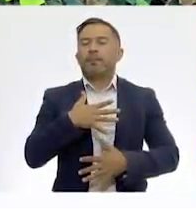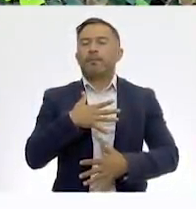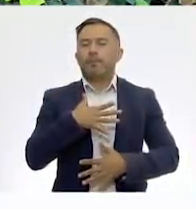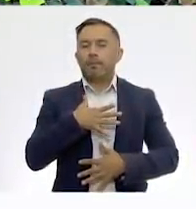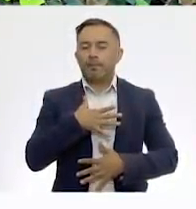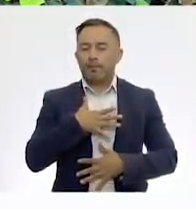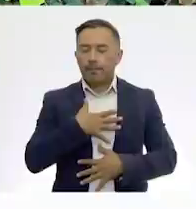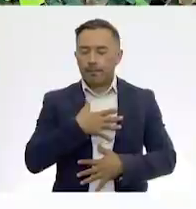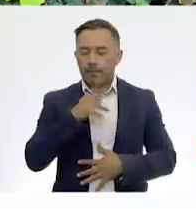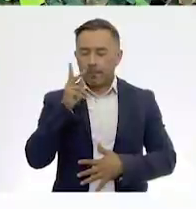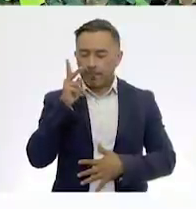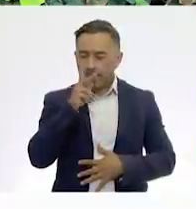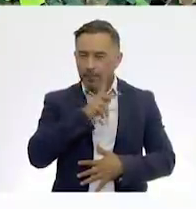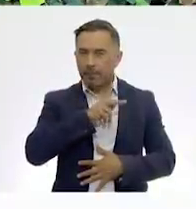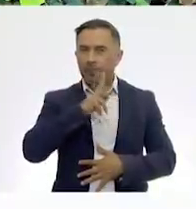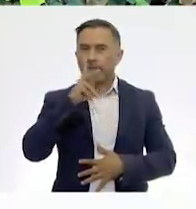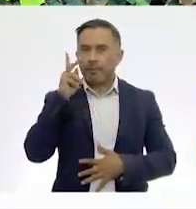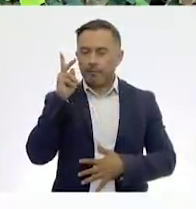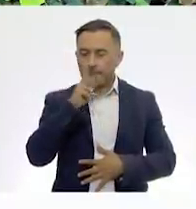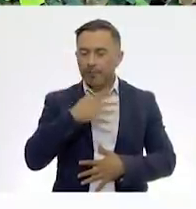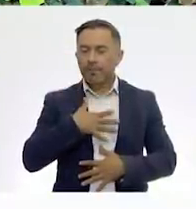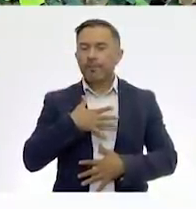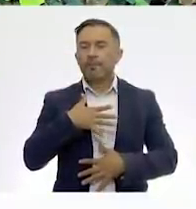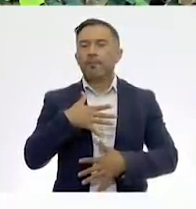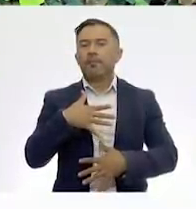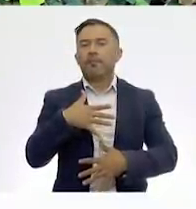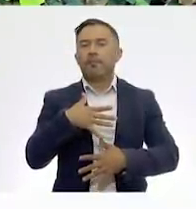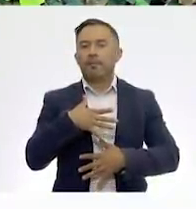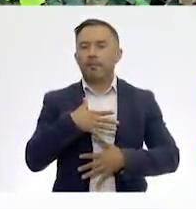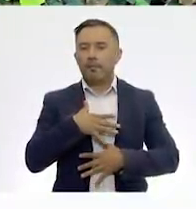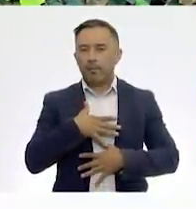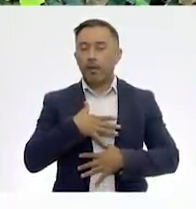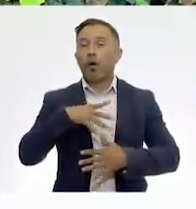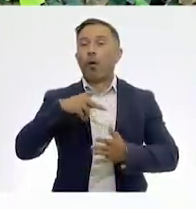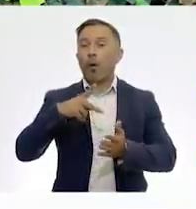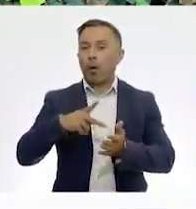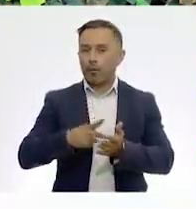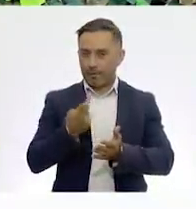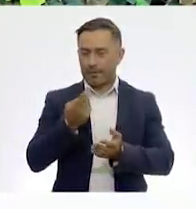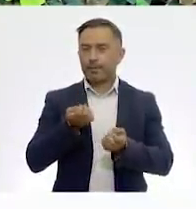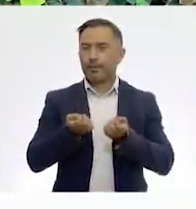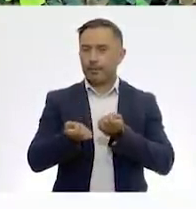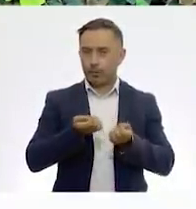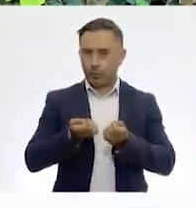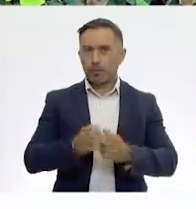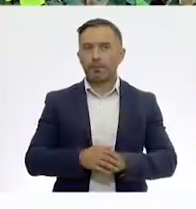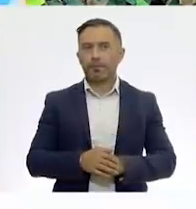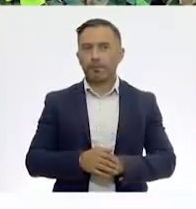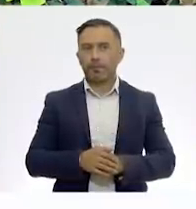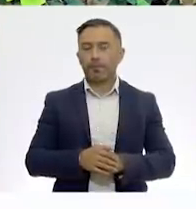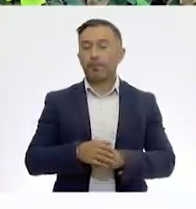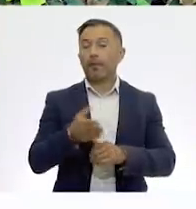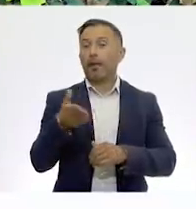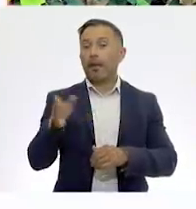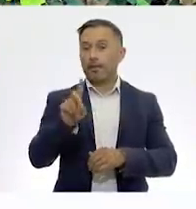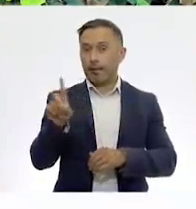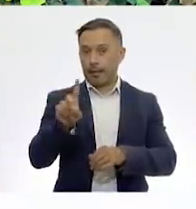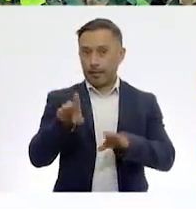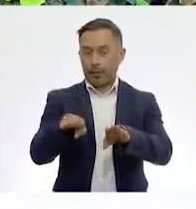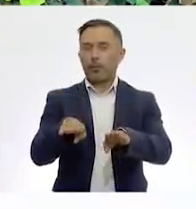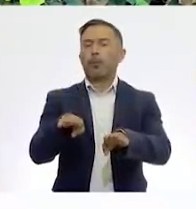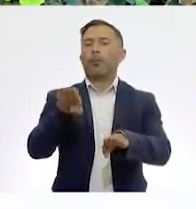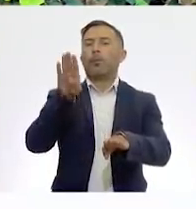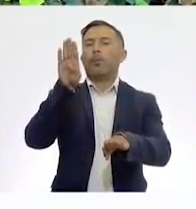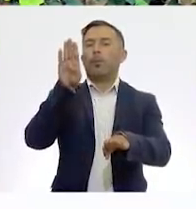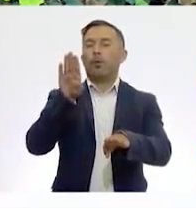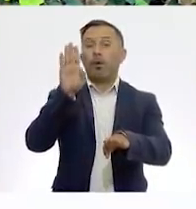Volvemos a respirar y nos preparamos para hacer otra vez el ejercicio. Levantamos pierna derecha, 1,